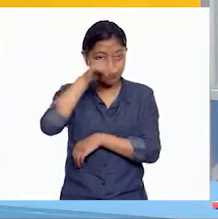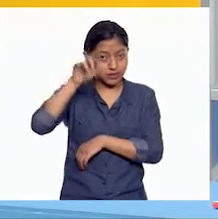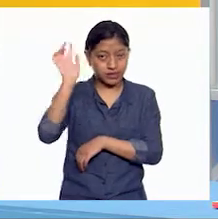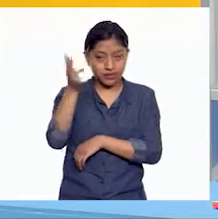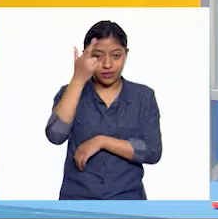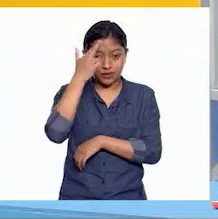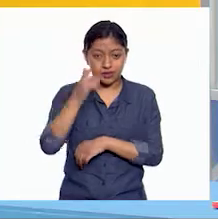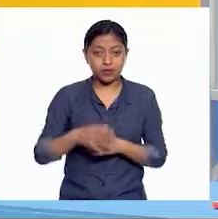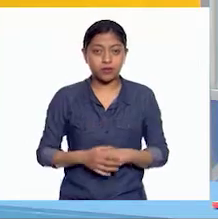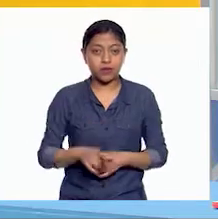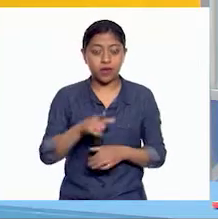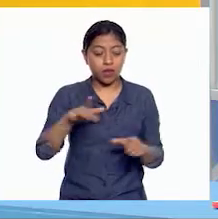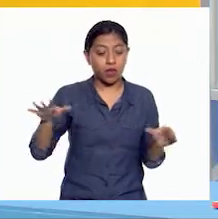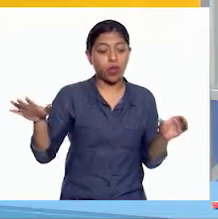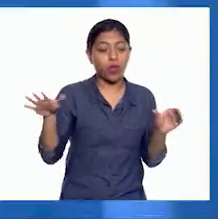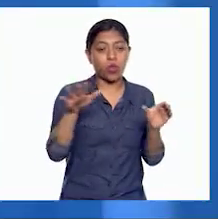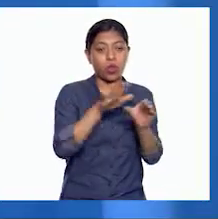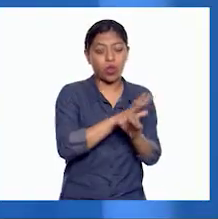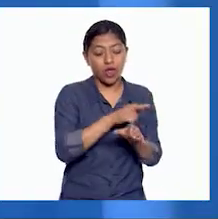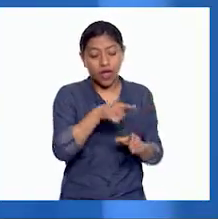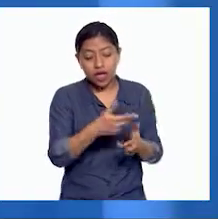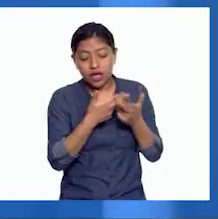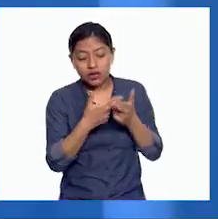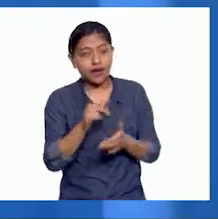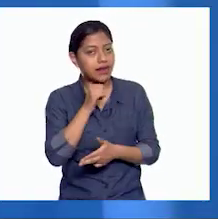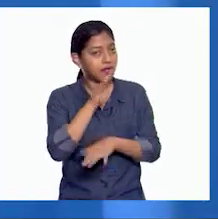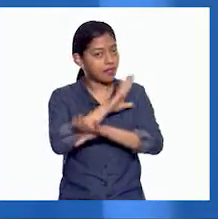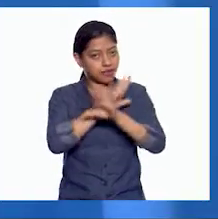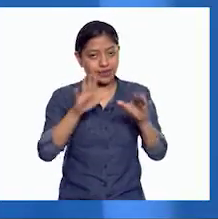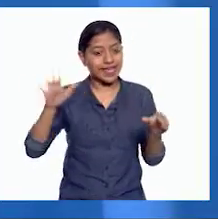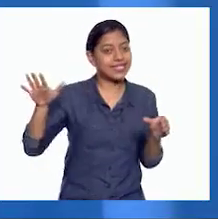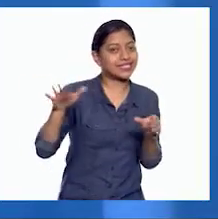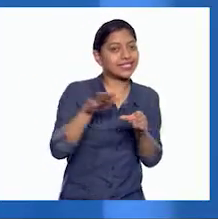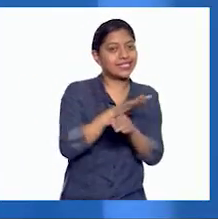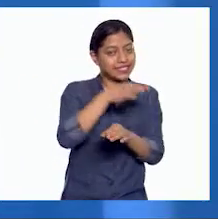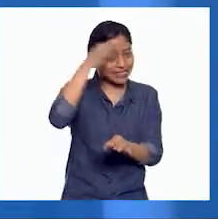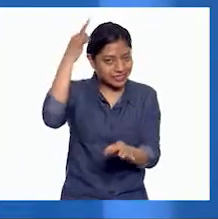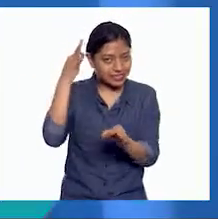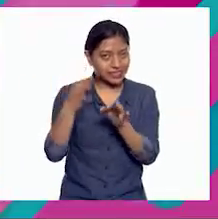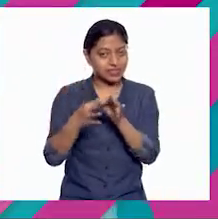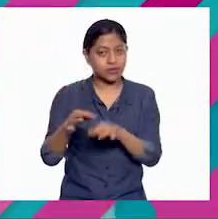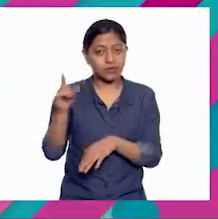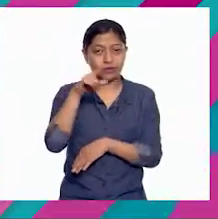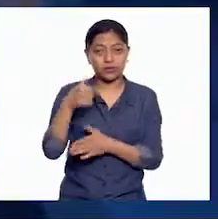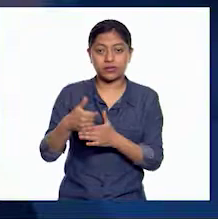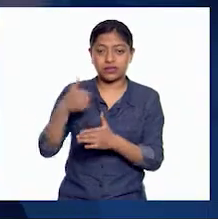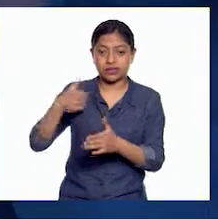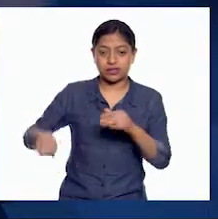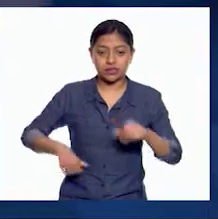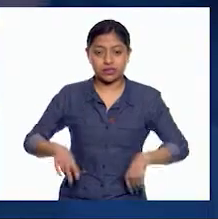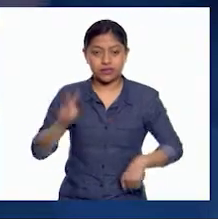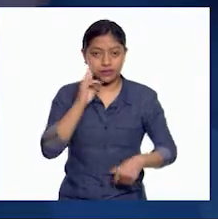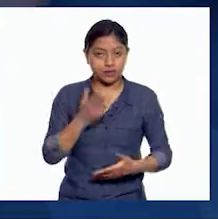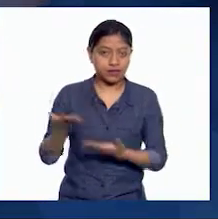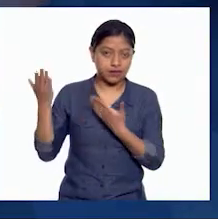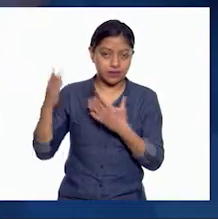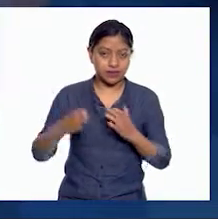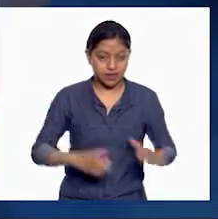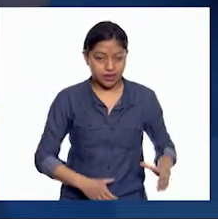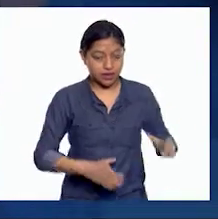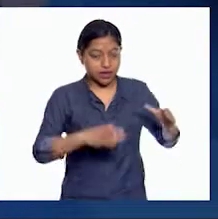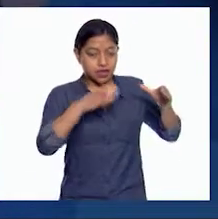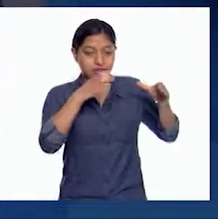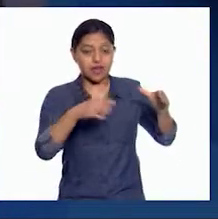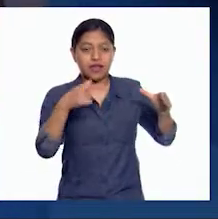que no debe de sobrar nada. Maestra, al analizar la información, hay dos tambos